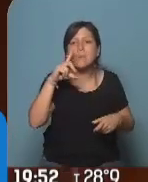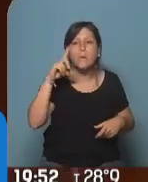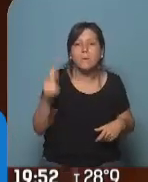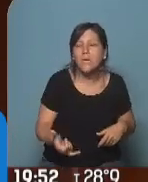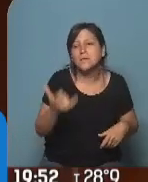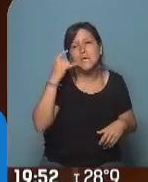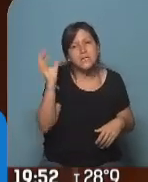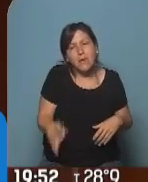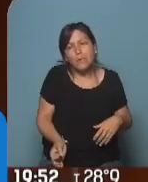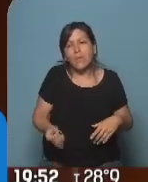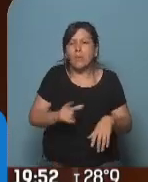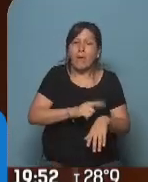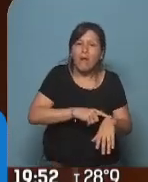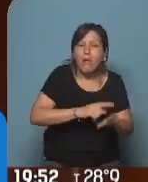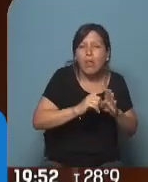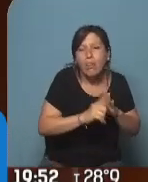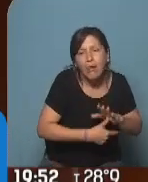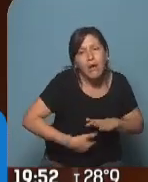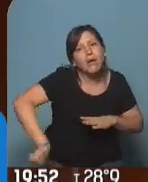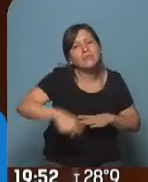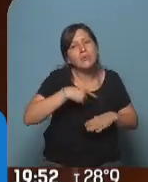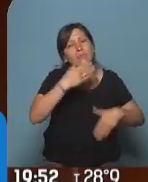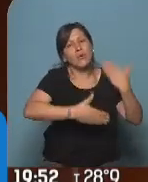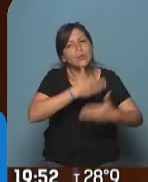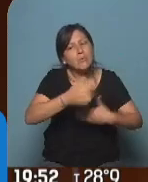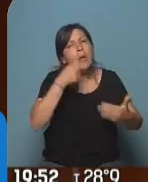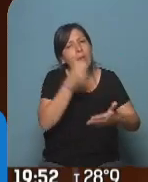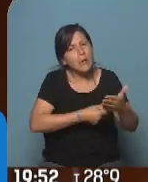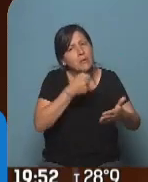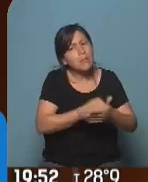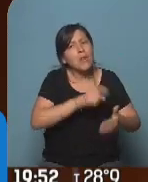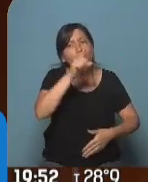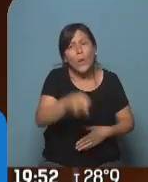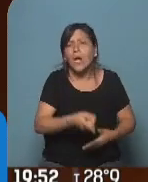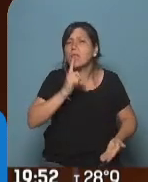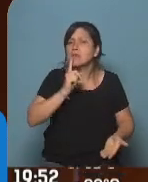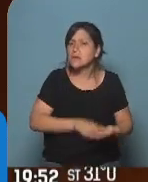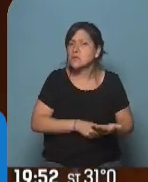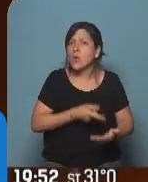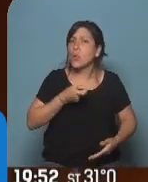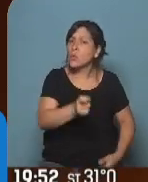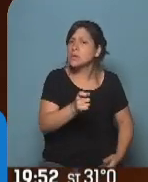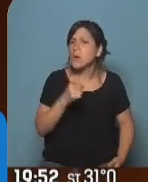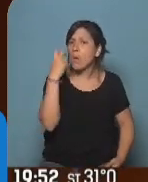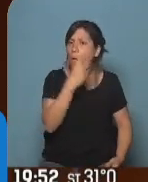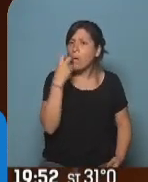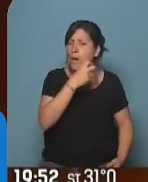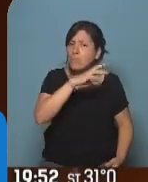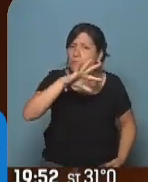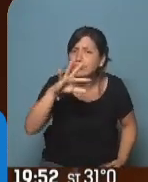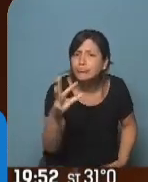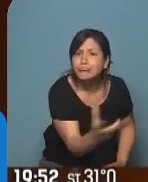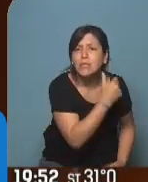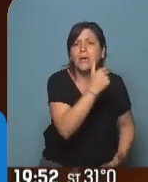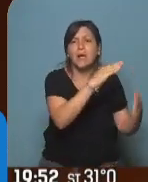mucho tiempo nosotros vamos a seguir peleando por que se cumpla la ley esa condena que hay a juicio oral y por recuperar los bienes que nos robaron